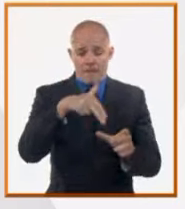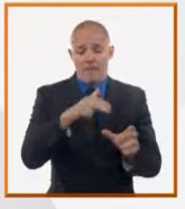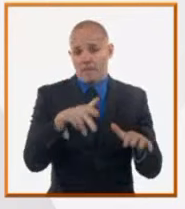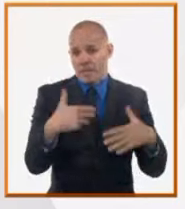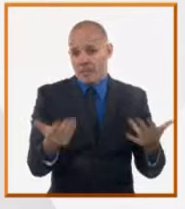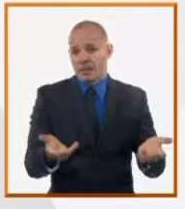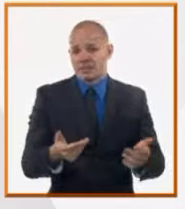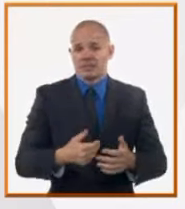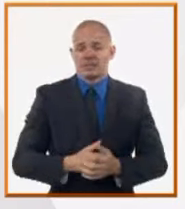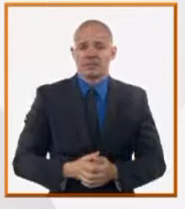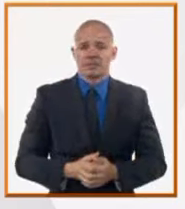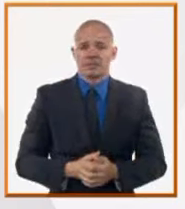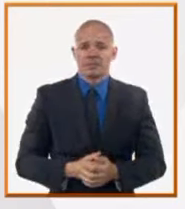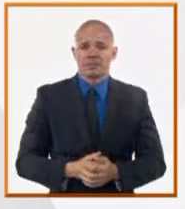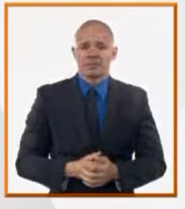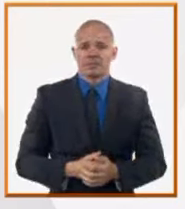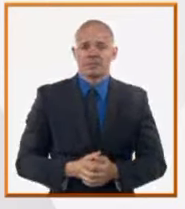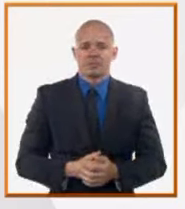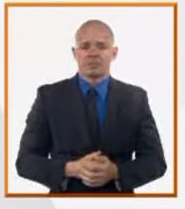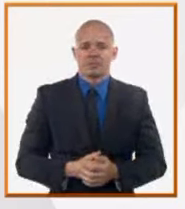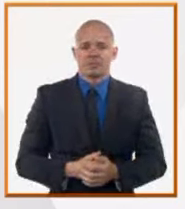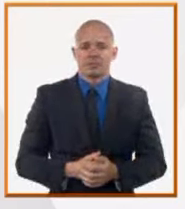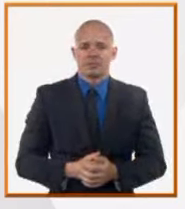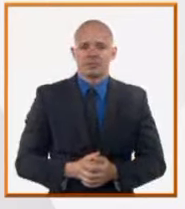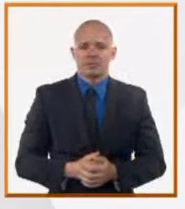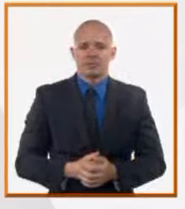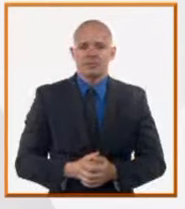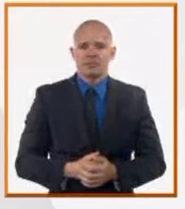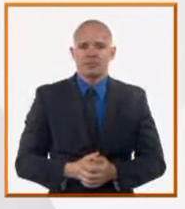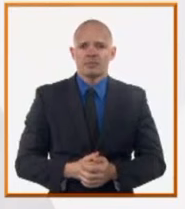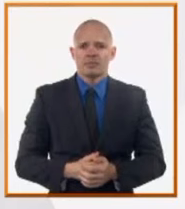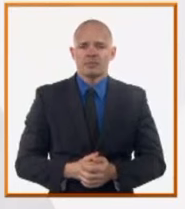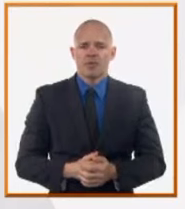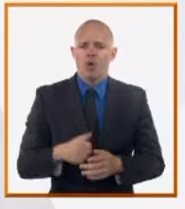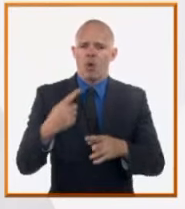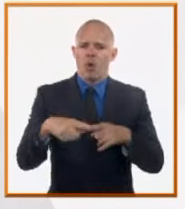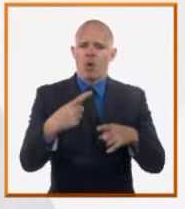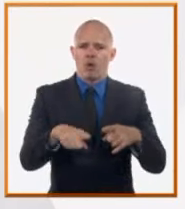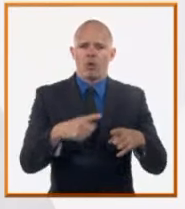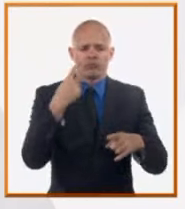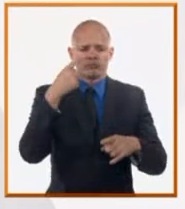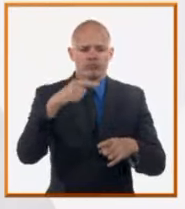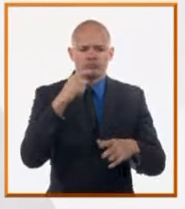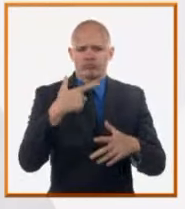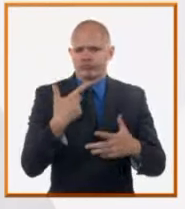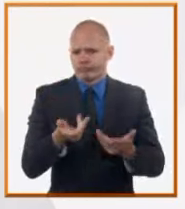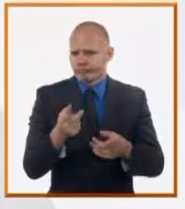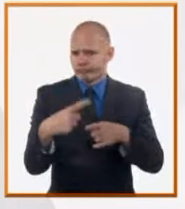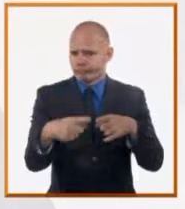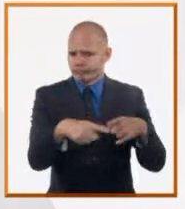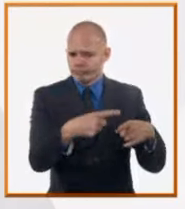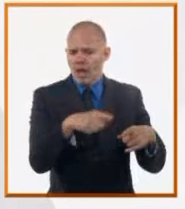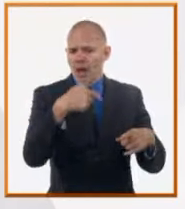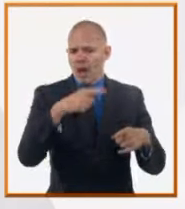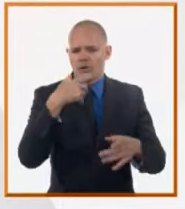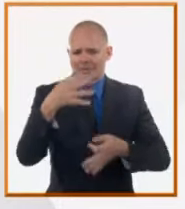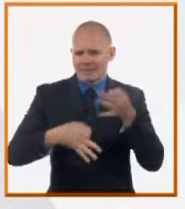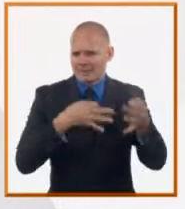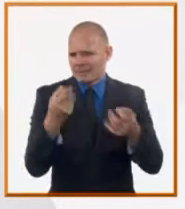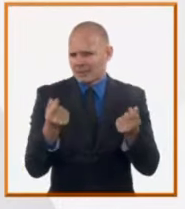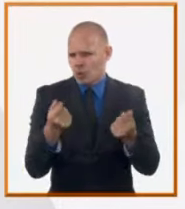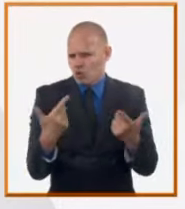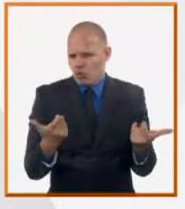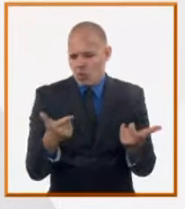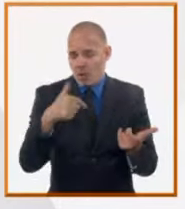exactamente que tendría 110 como eh precio en dólar y 132 pesos eh en peso